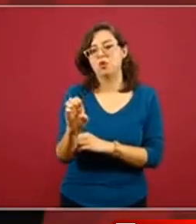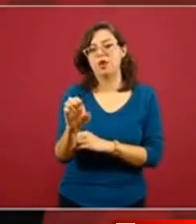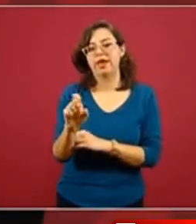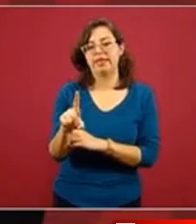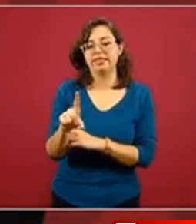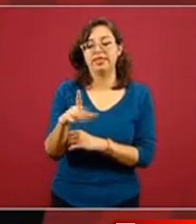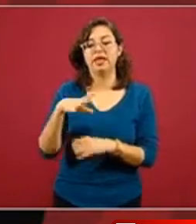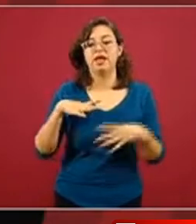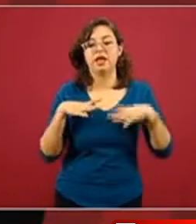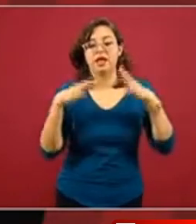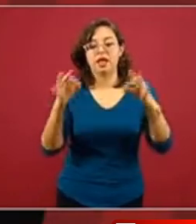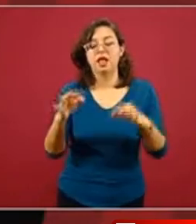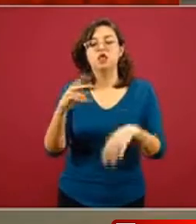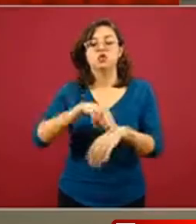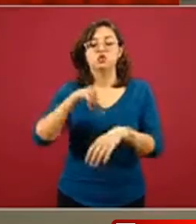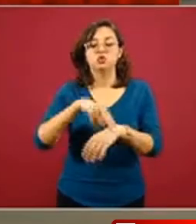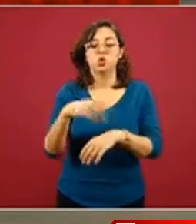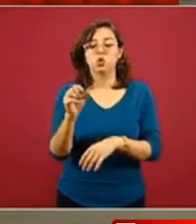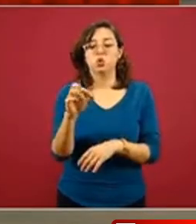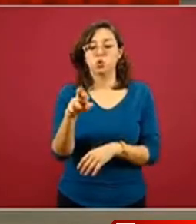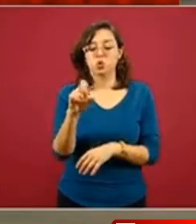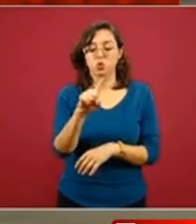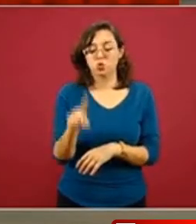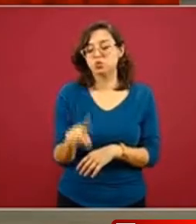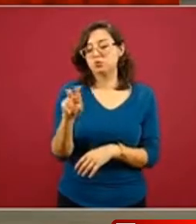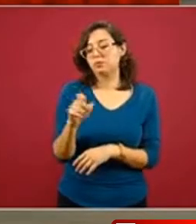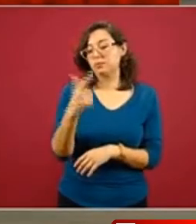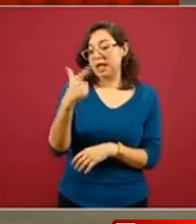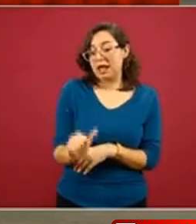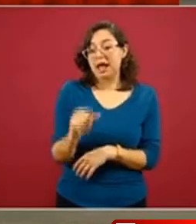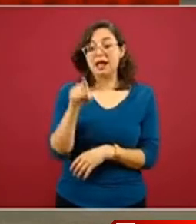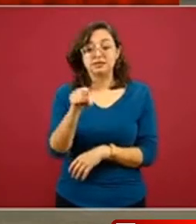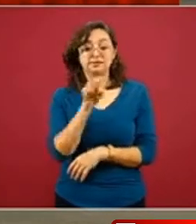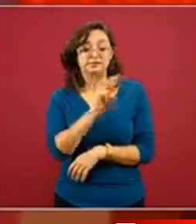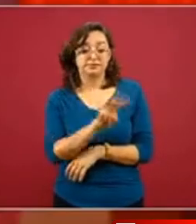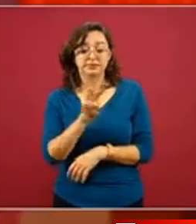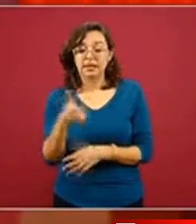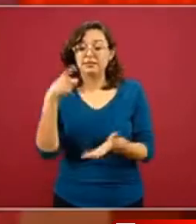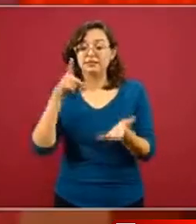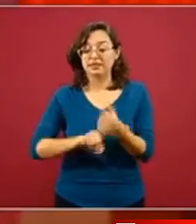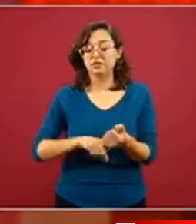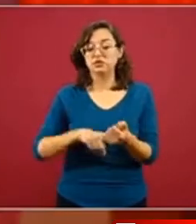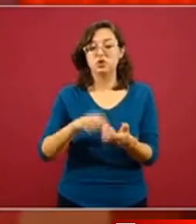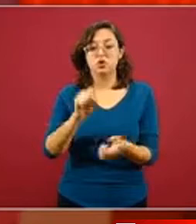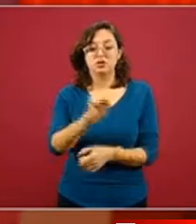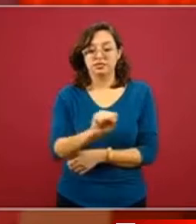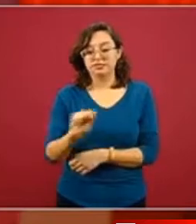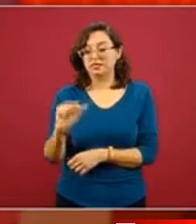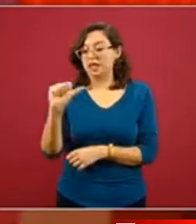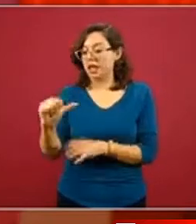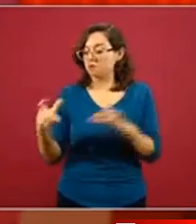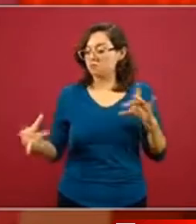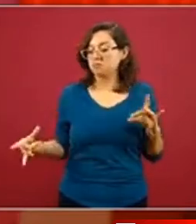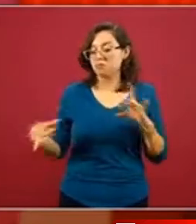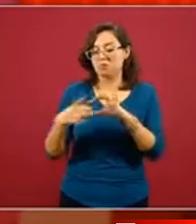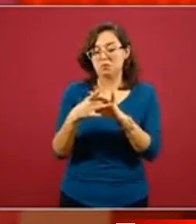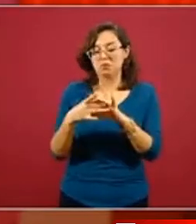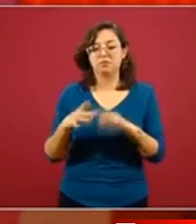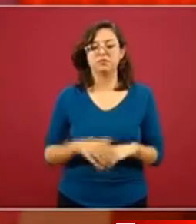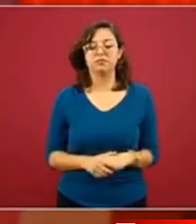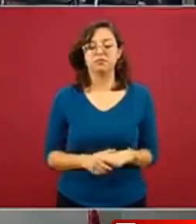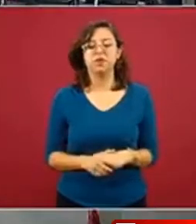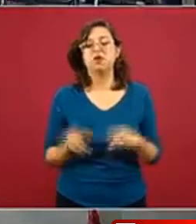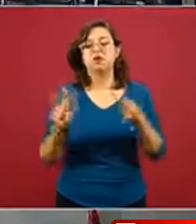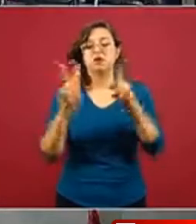que creó el doctor Cruz Vega, y el desarrollo de esa plataforma para la Secretaría de Salud, y están interconectadas. Ahora, sobre